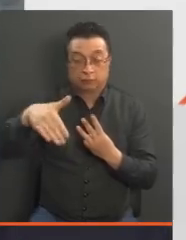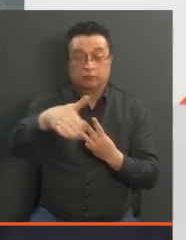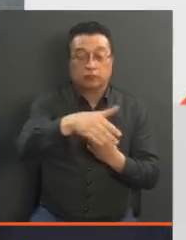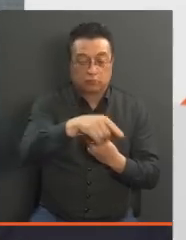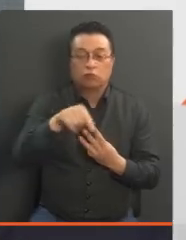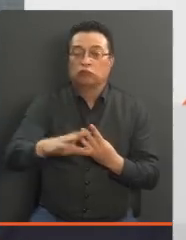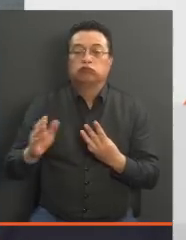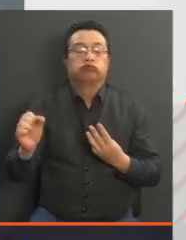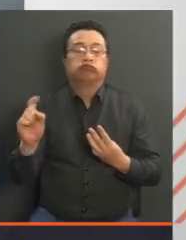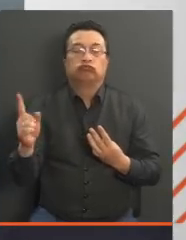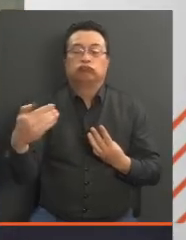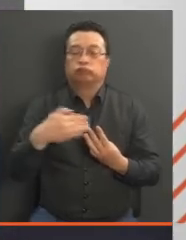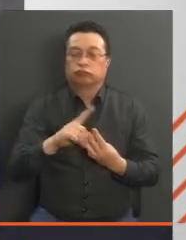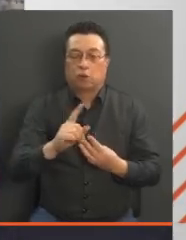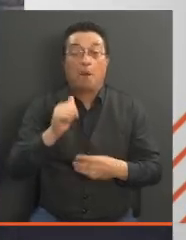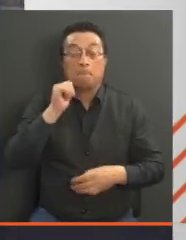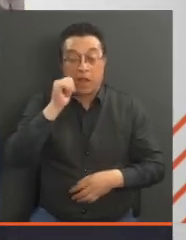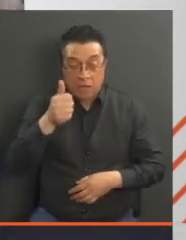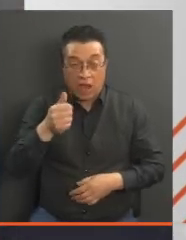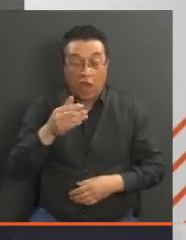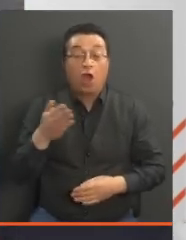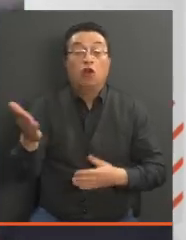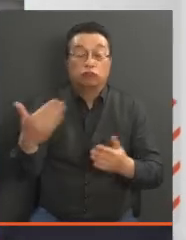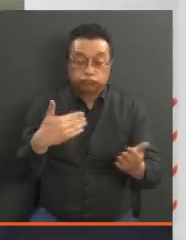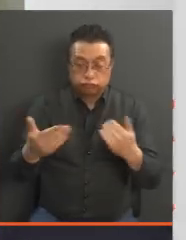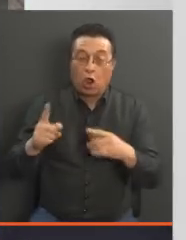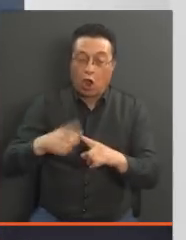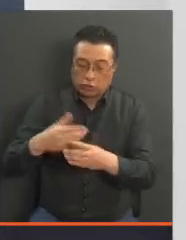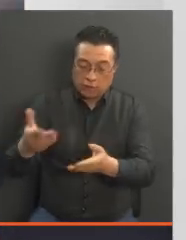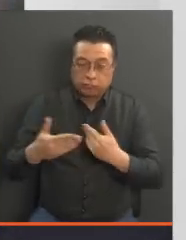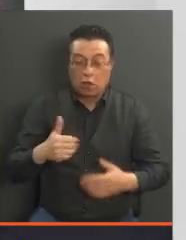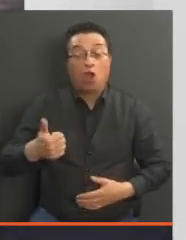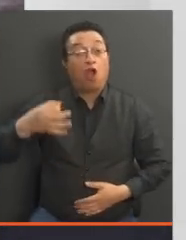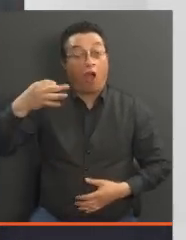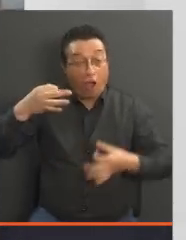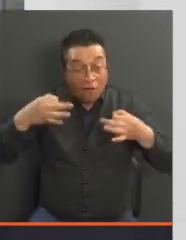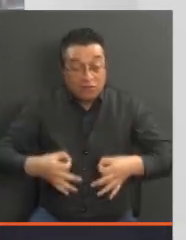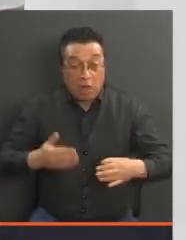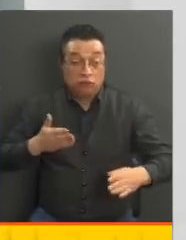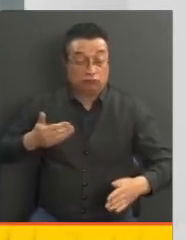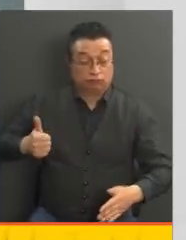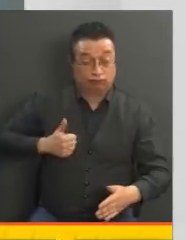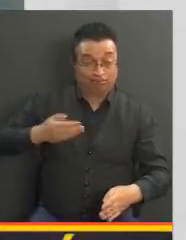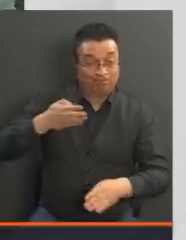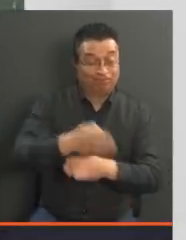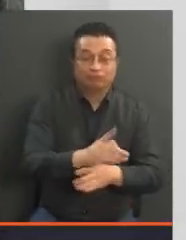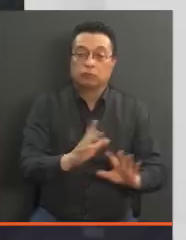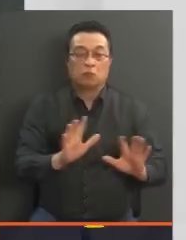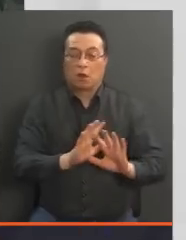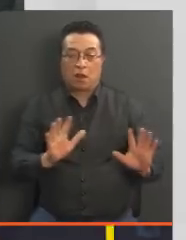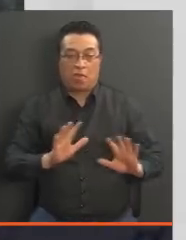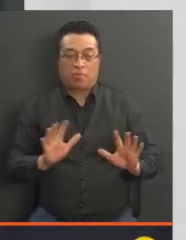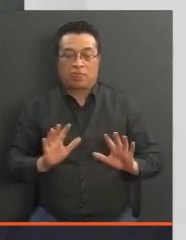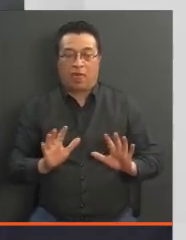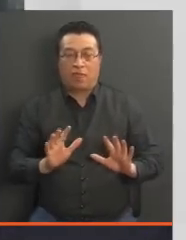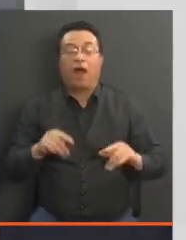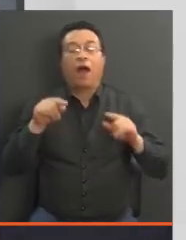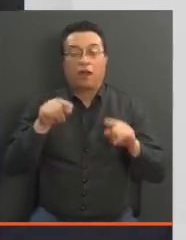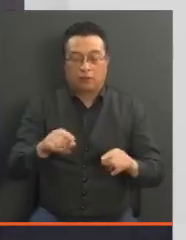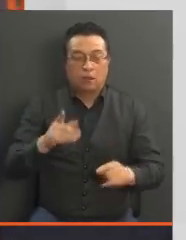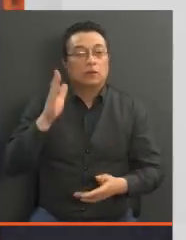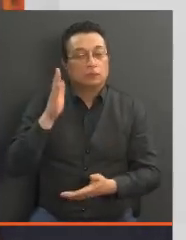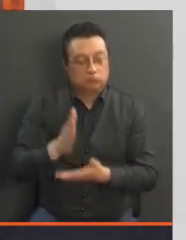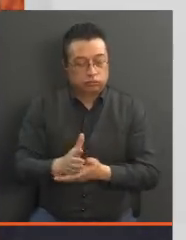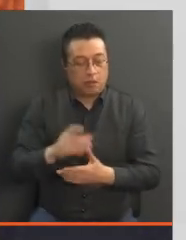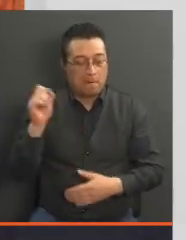de mañana, pero que por ahora no han confirmado su asistencia, considerando entonces que es un imperativo, que es una condición que